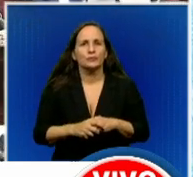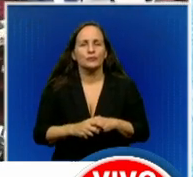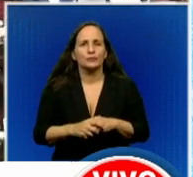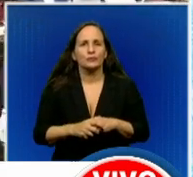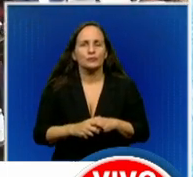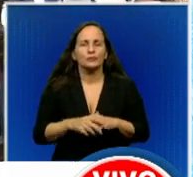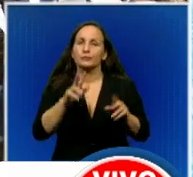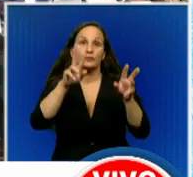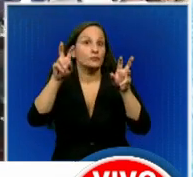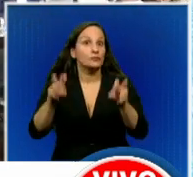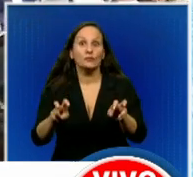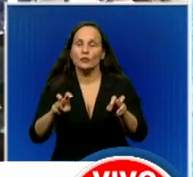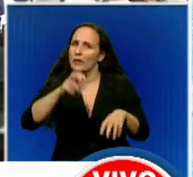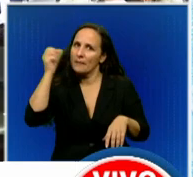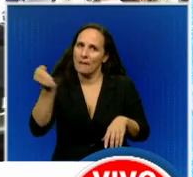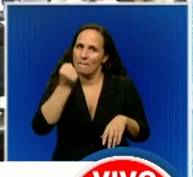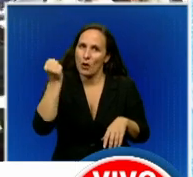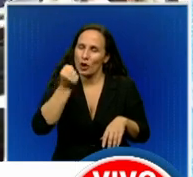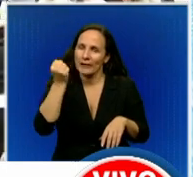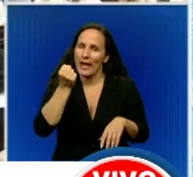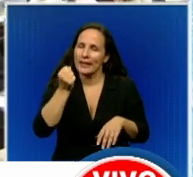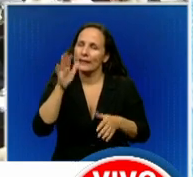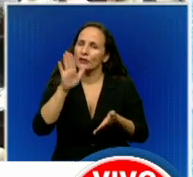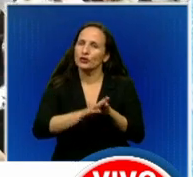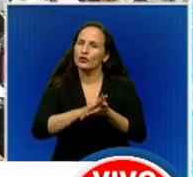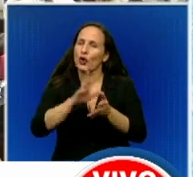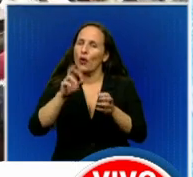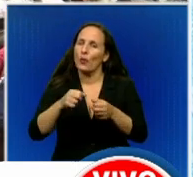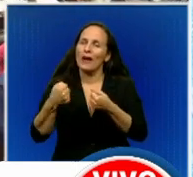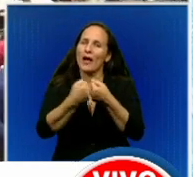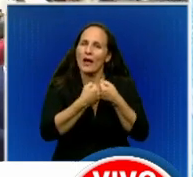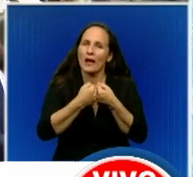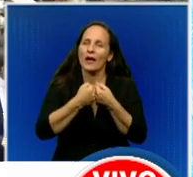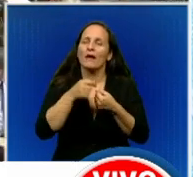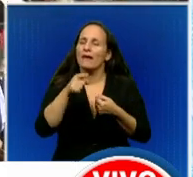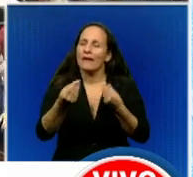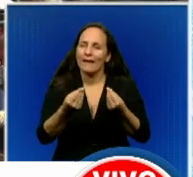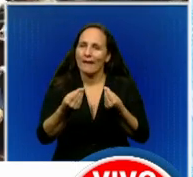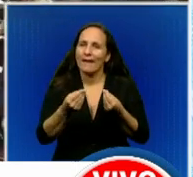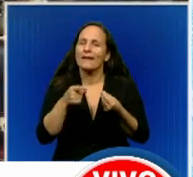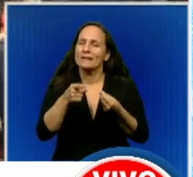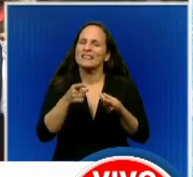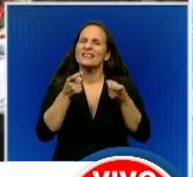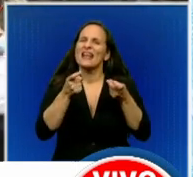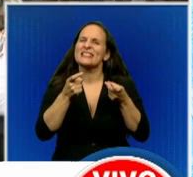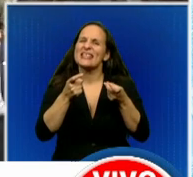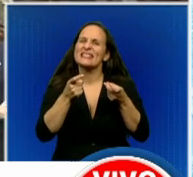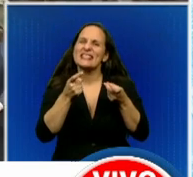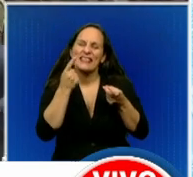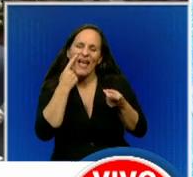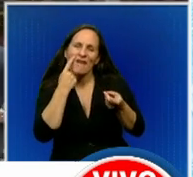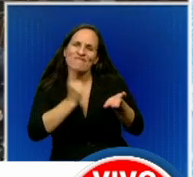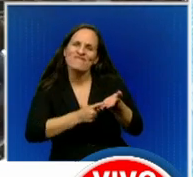un tema importante del consenso es el de la necesidad de definir una estrategia